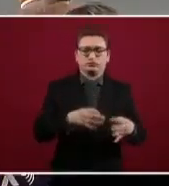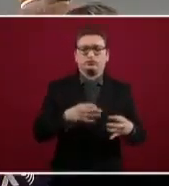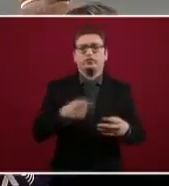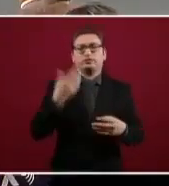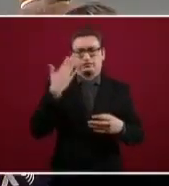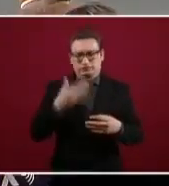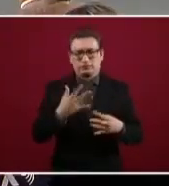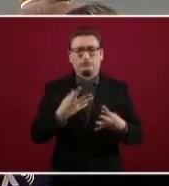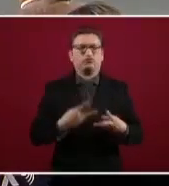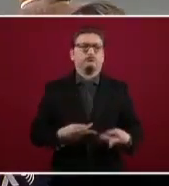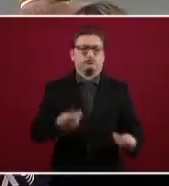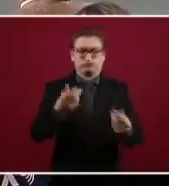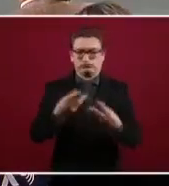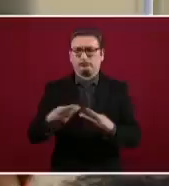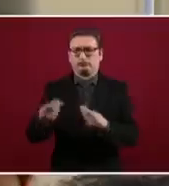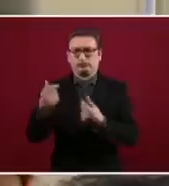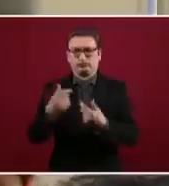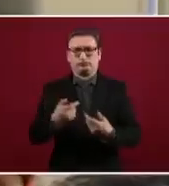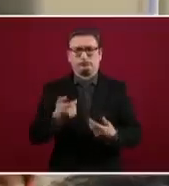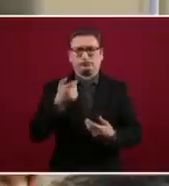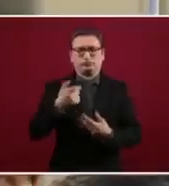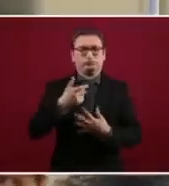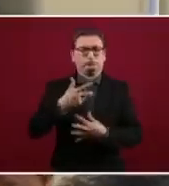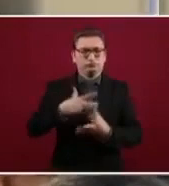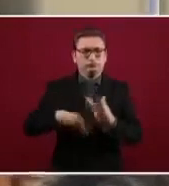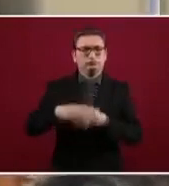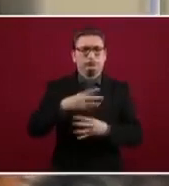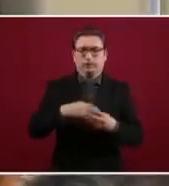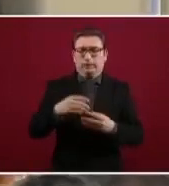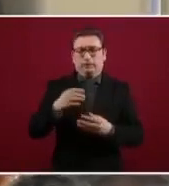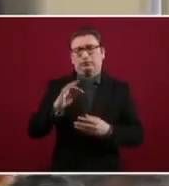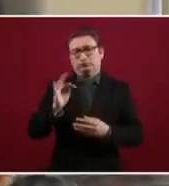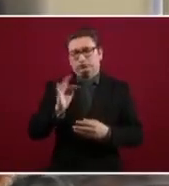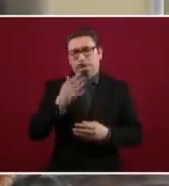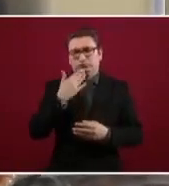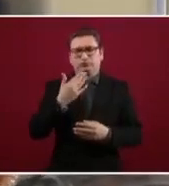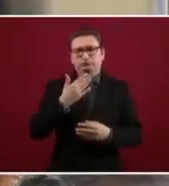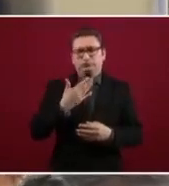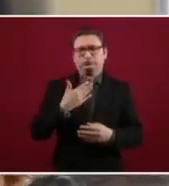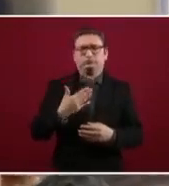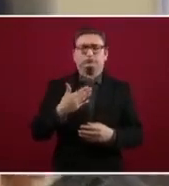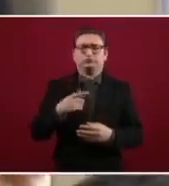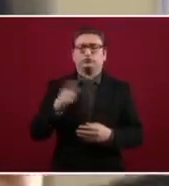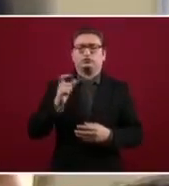gaste este estos estas remesas en